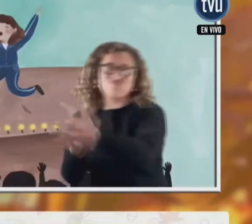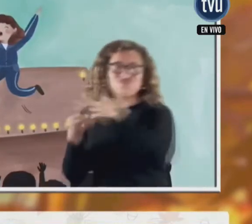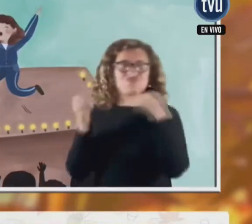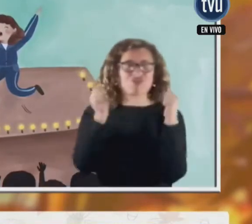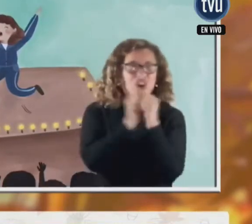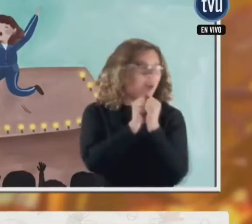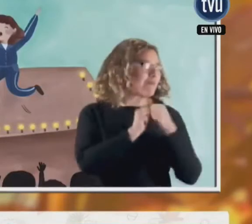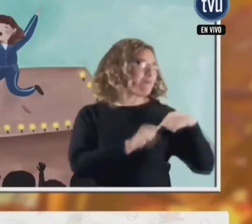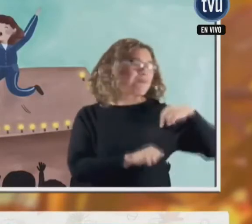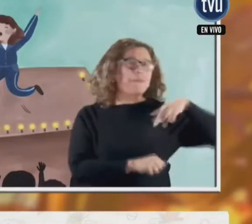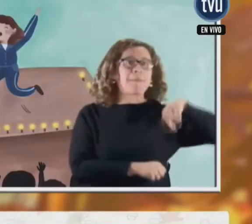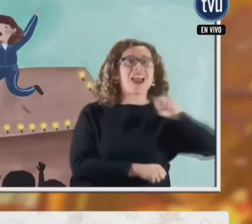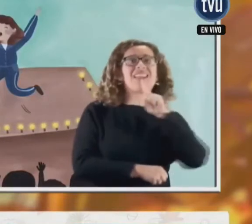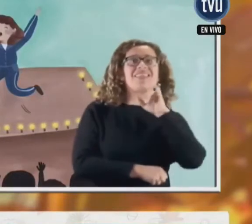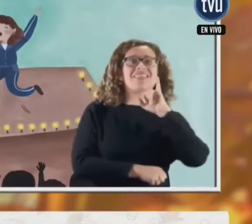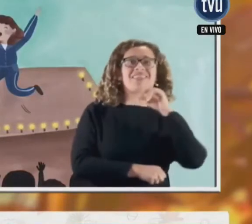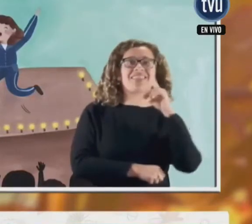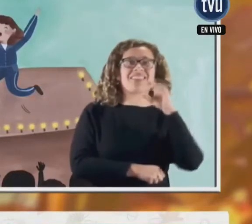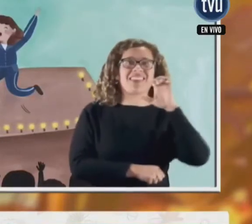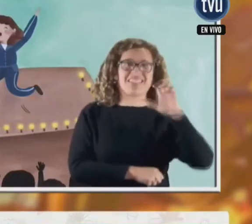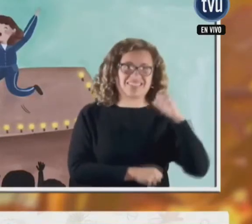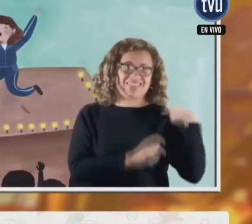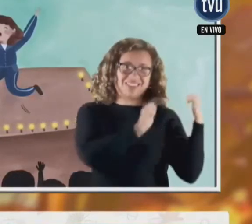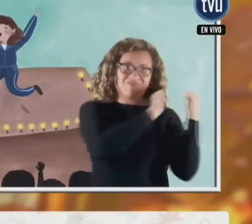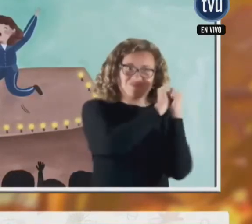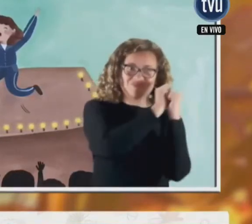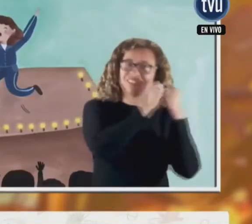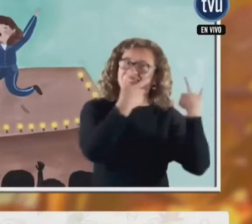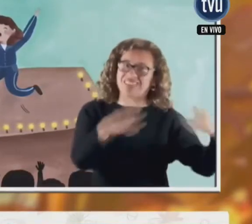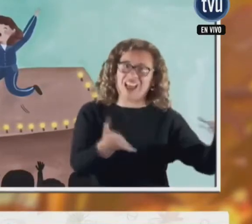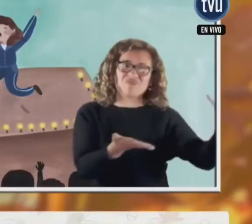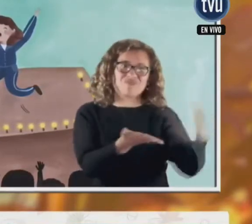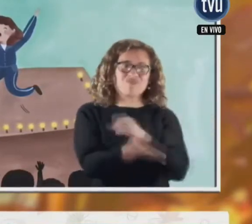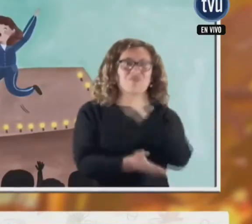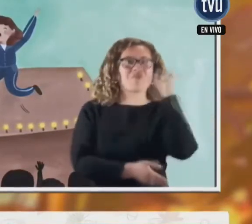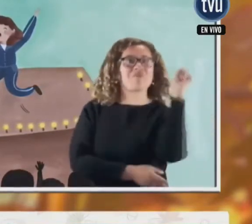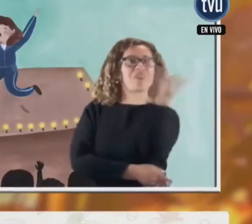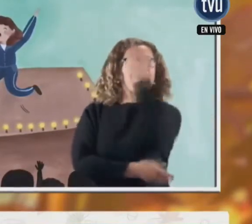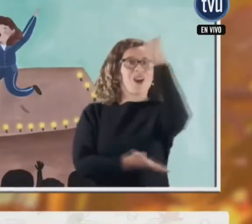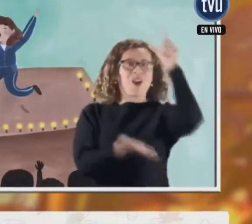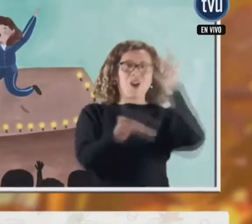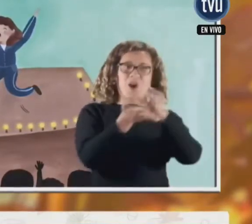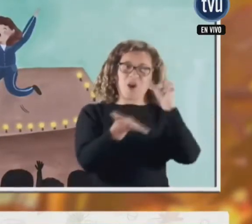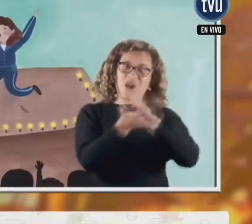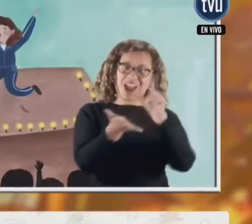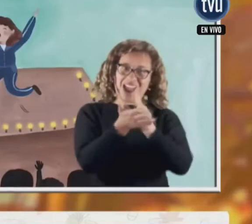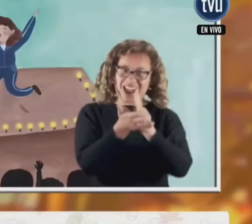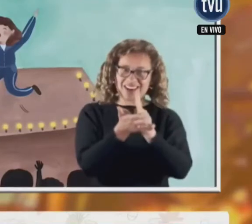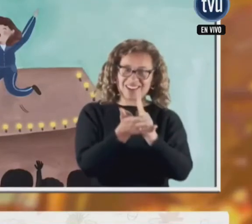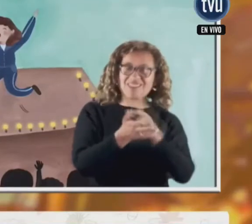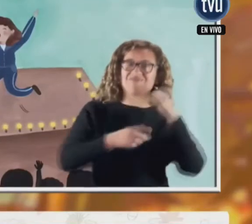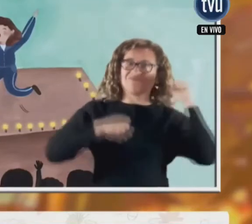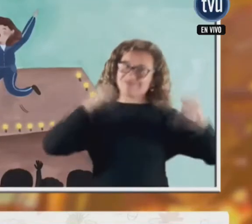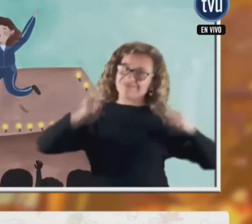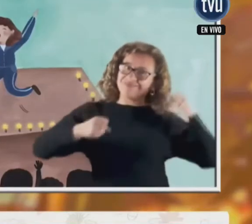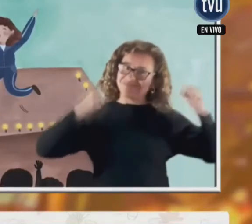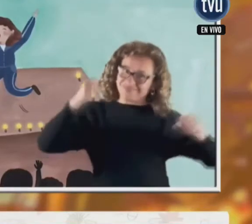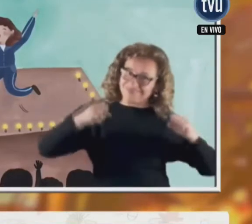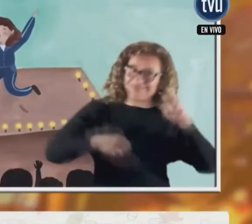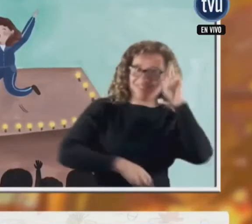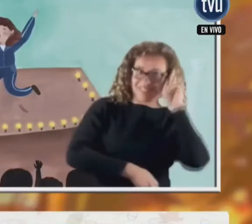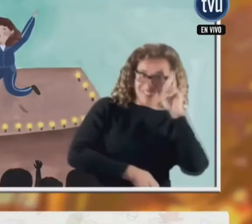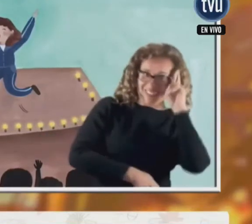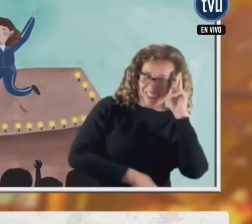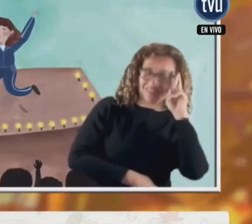explicarles a los niños, ¿verdad? El tema de los migrantes, ¿no? Hoy día, por ejemplo, todos vivimos con venezolanos,